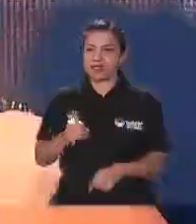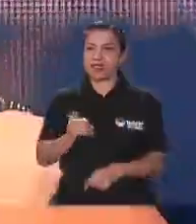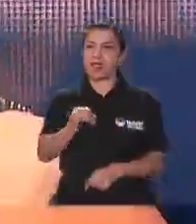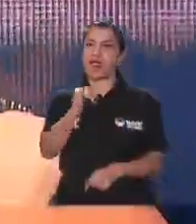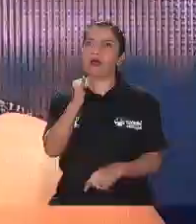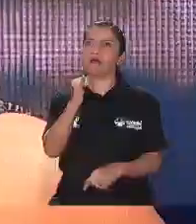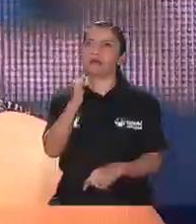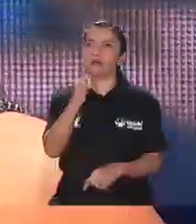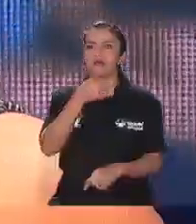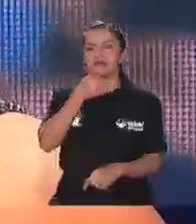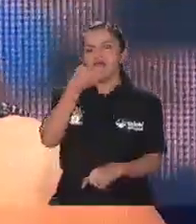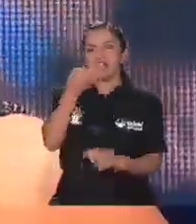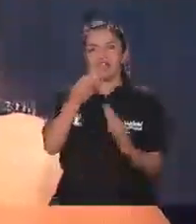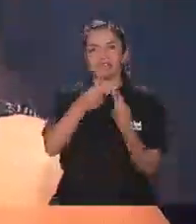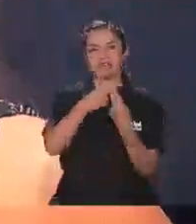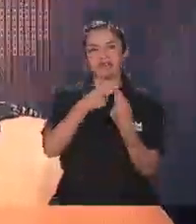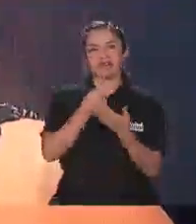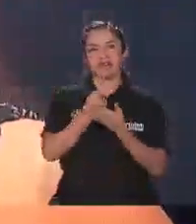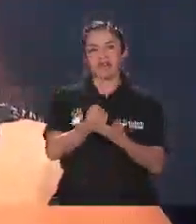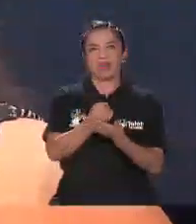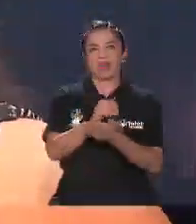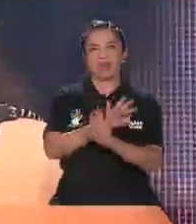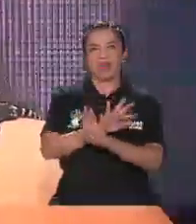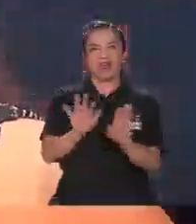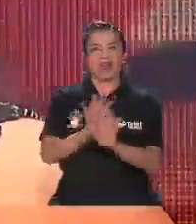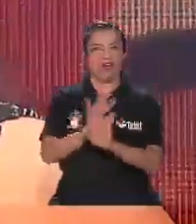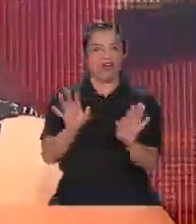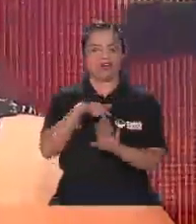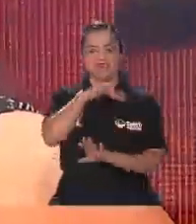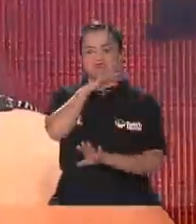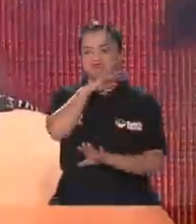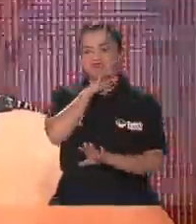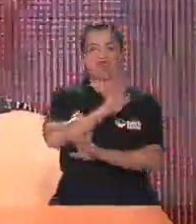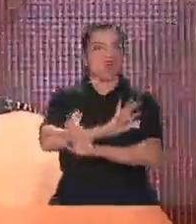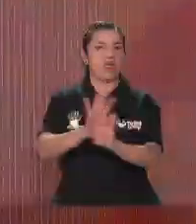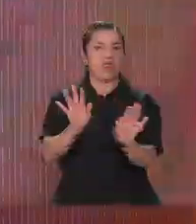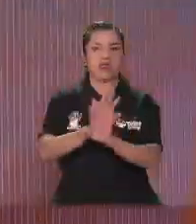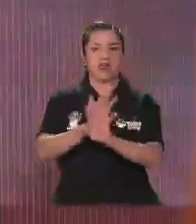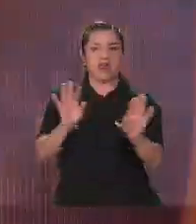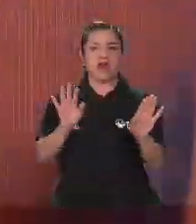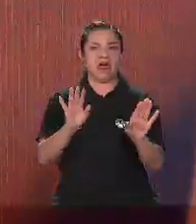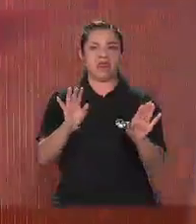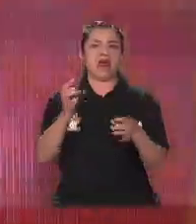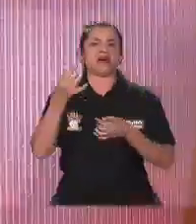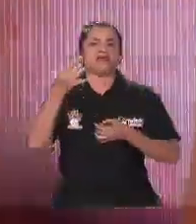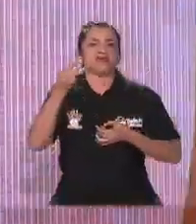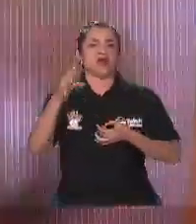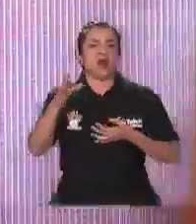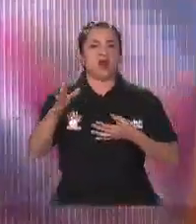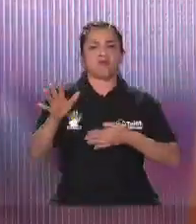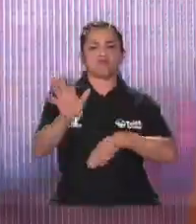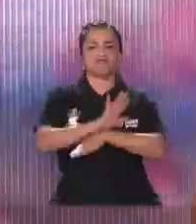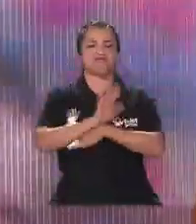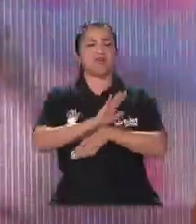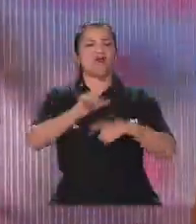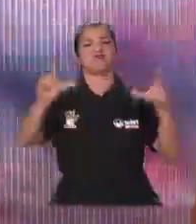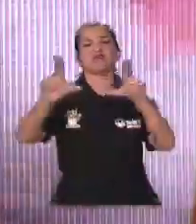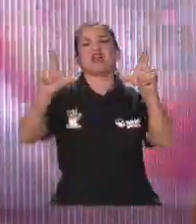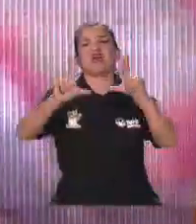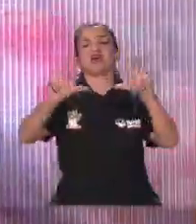dije que la Teletón no servía de nada, que todo esto era un show televisivo. Me dejé